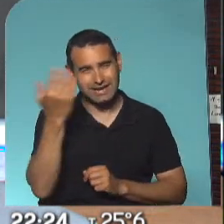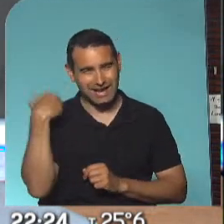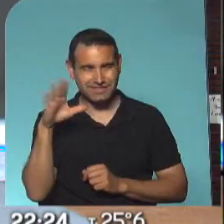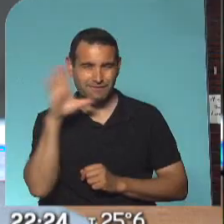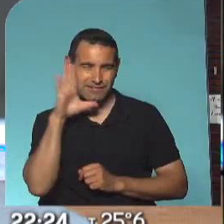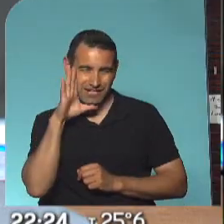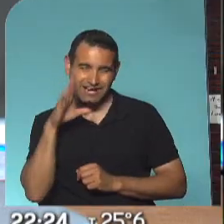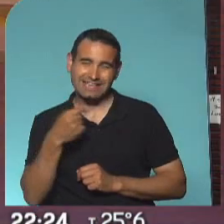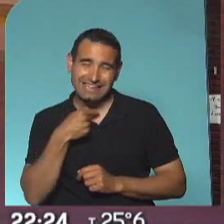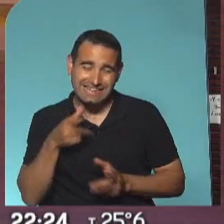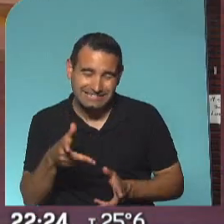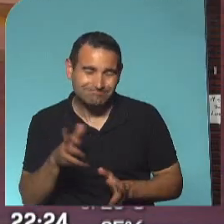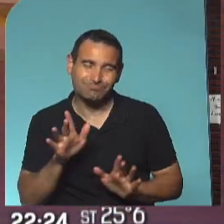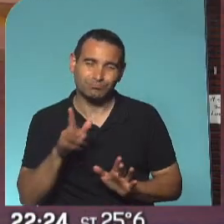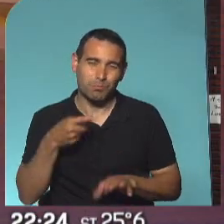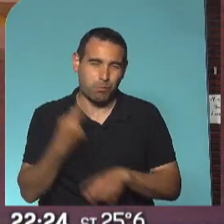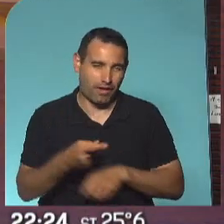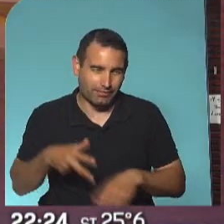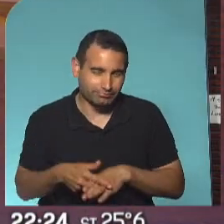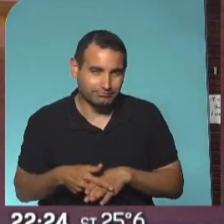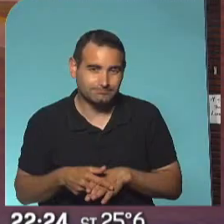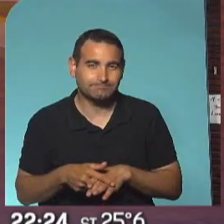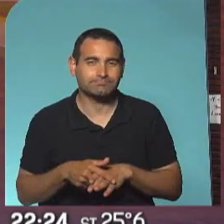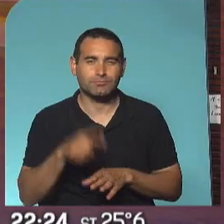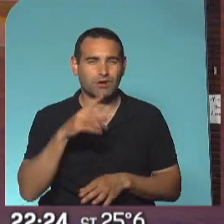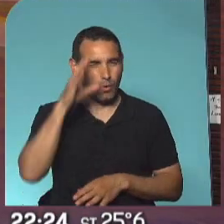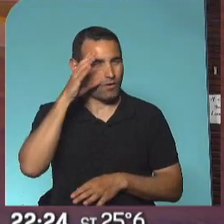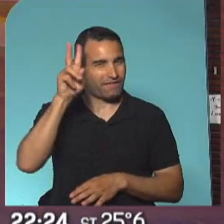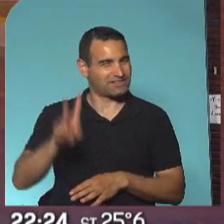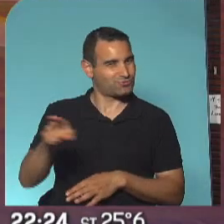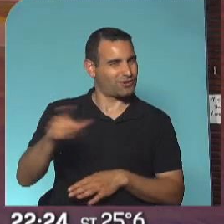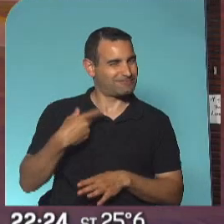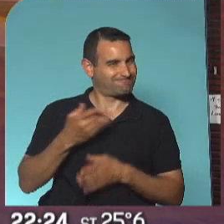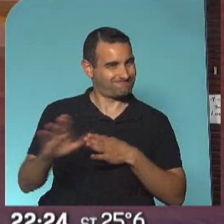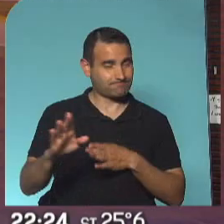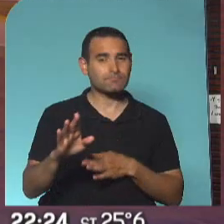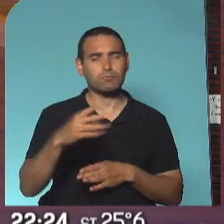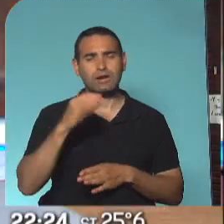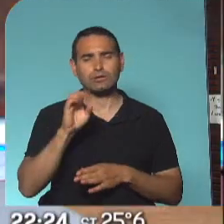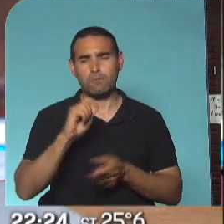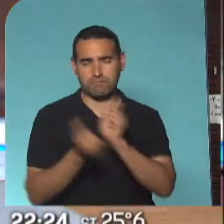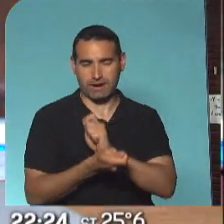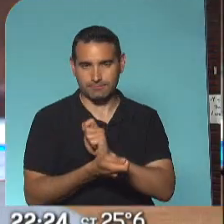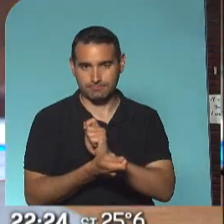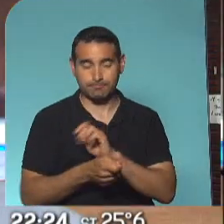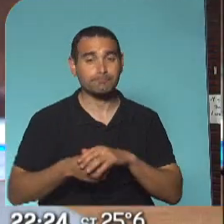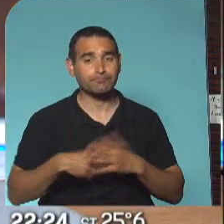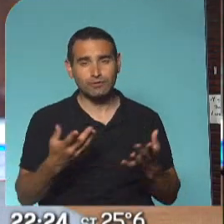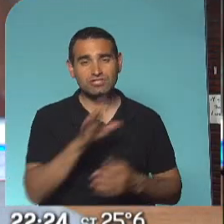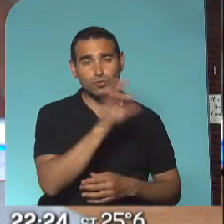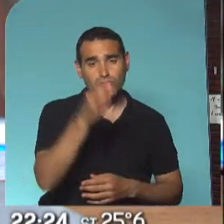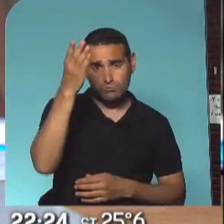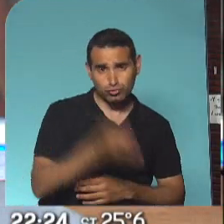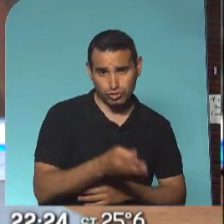en su momento y el mero nombre asamblea constituyente remite a Venezuela. Por eso podría tener otro nombre. Pero la duda es,